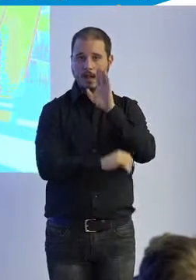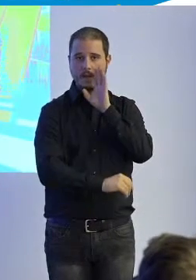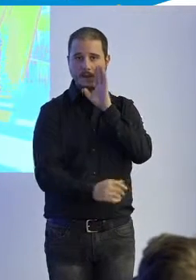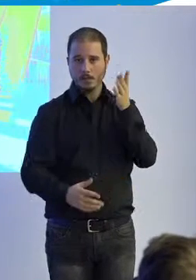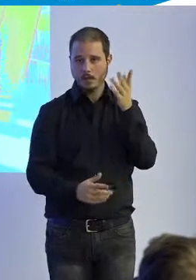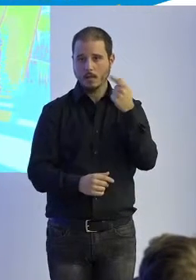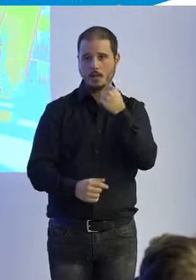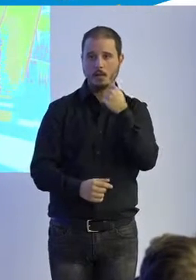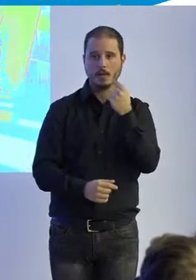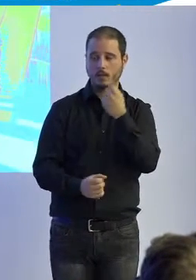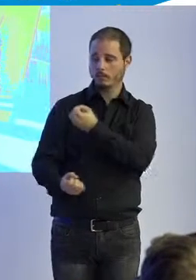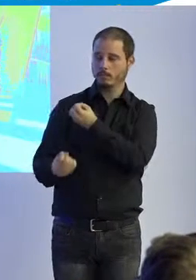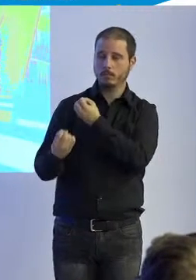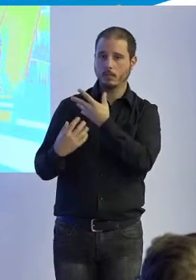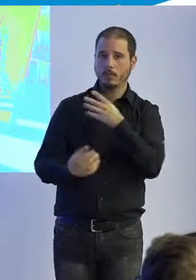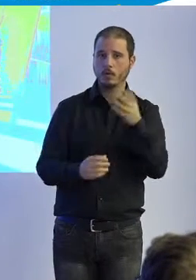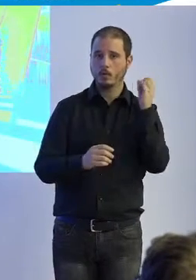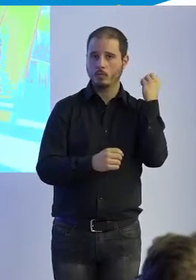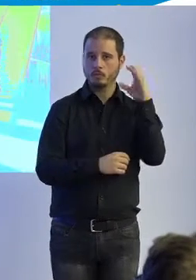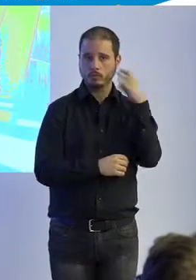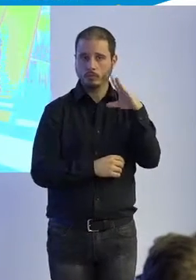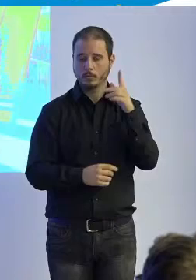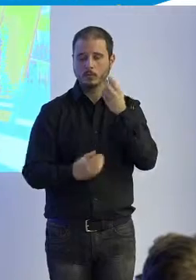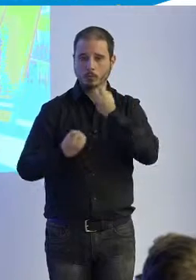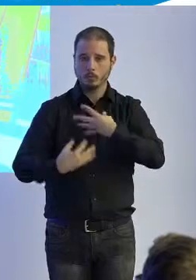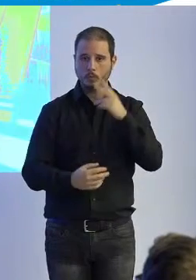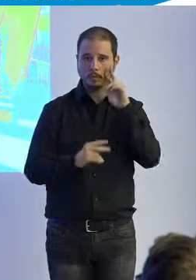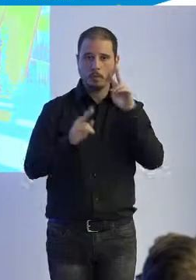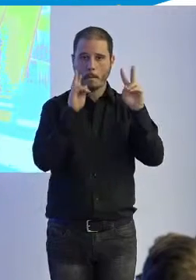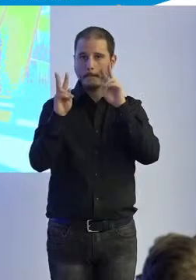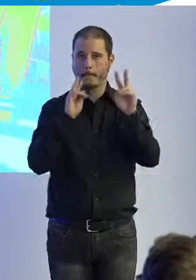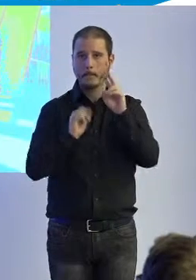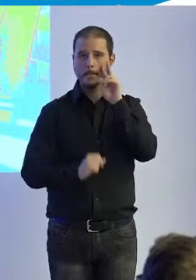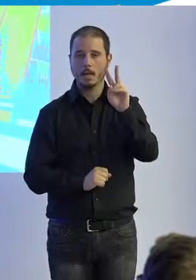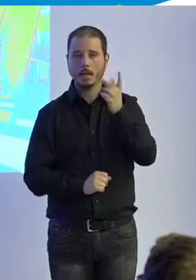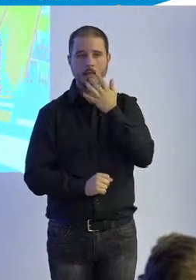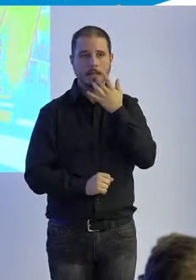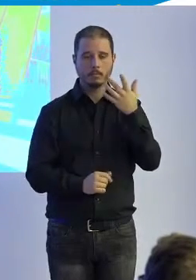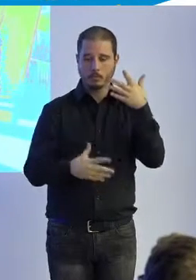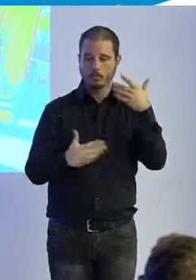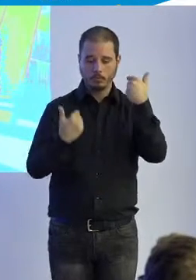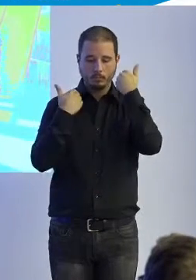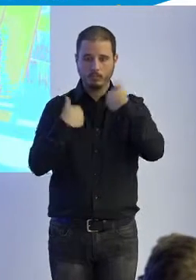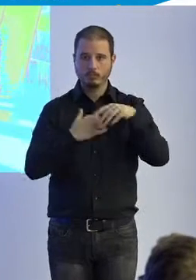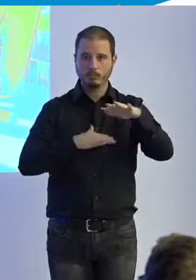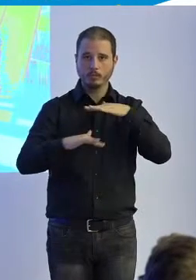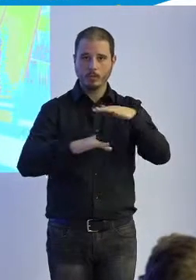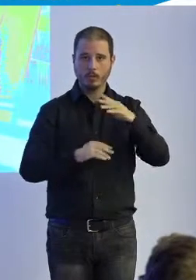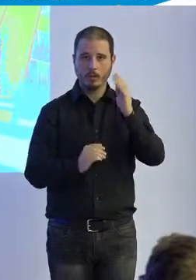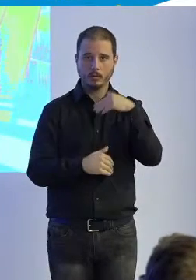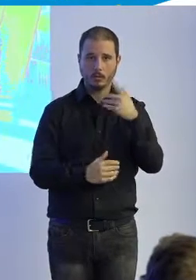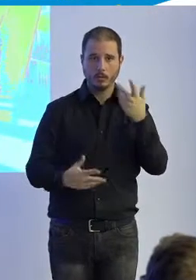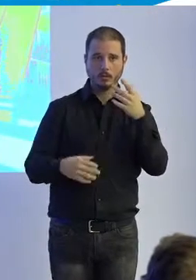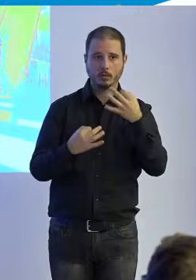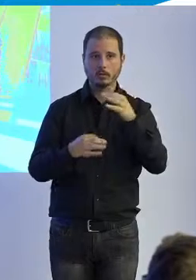el tema de la mirada. O sea, es una de las grandes soluciones. Cuando realmente hay una persona que no tiene movilidad en gran parte del cuerpo, la que suele retener normalmente suele ser la